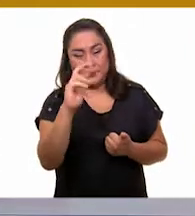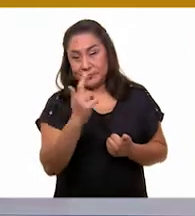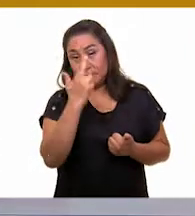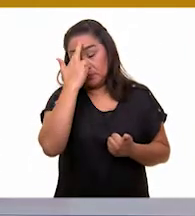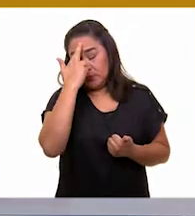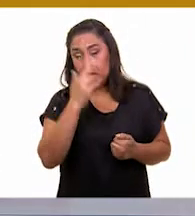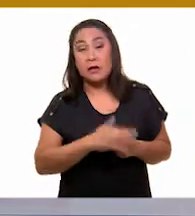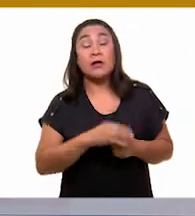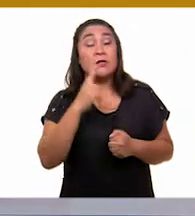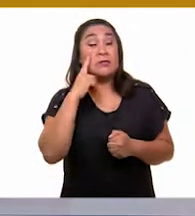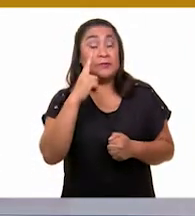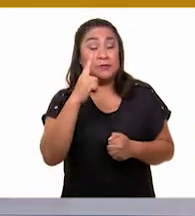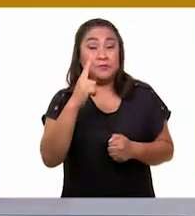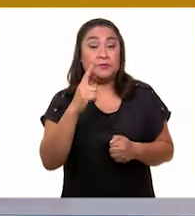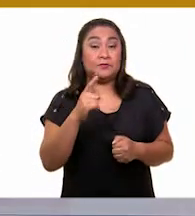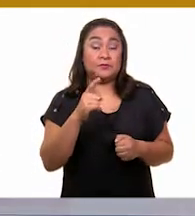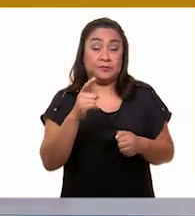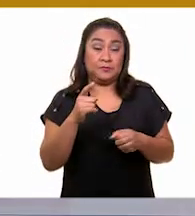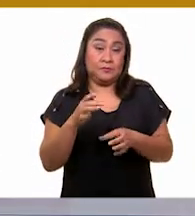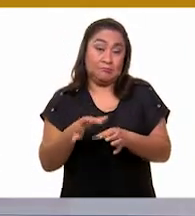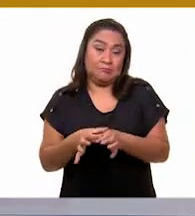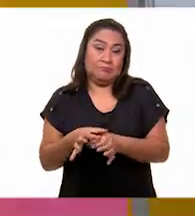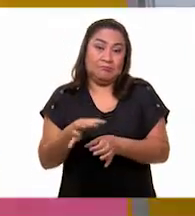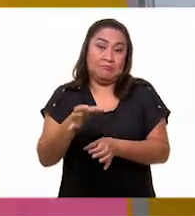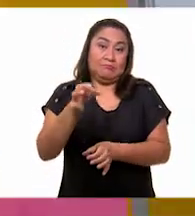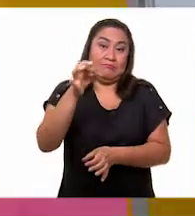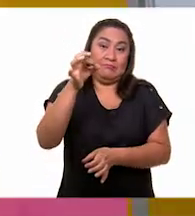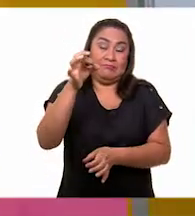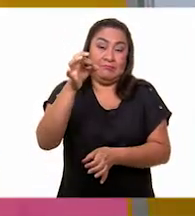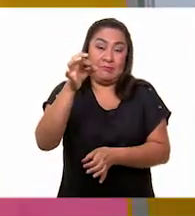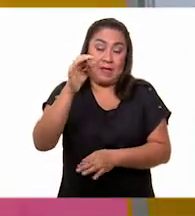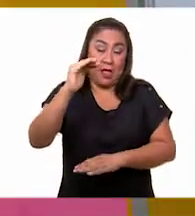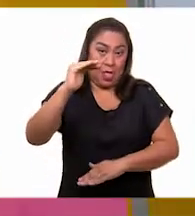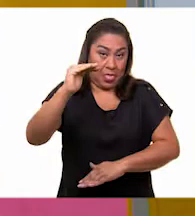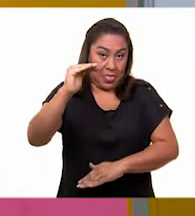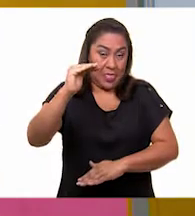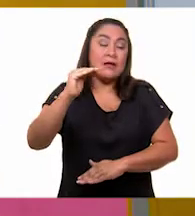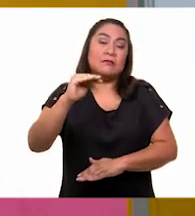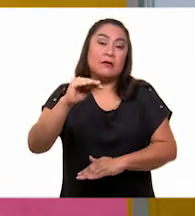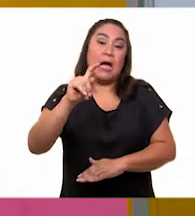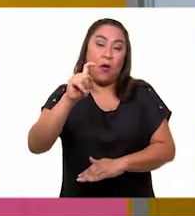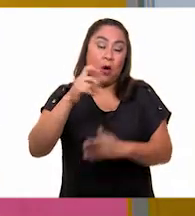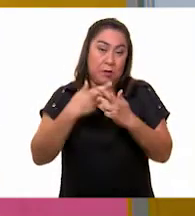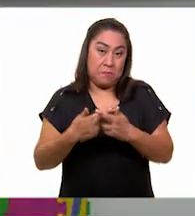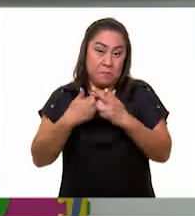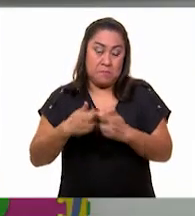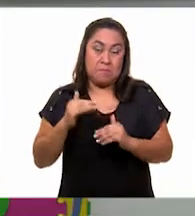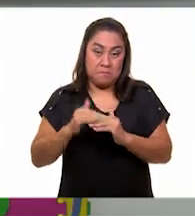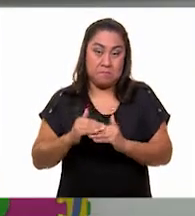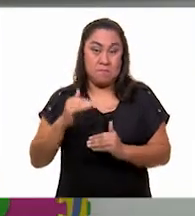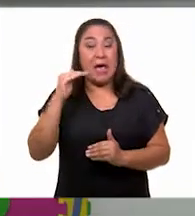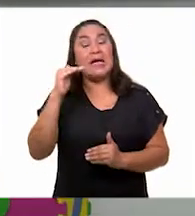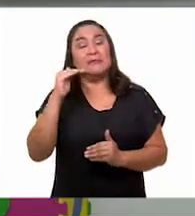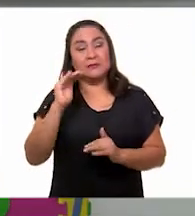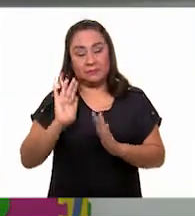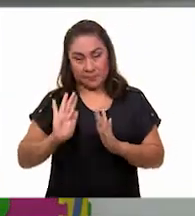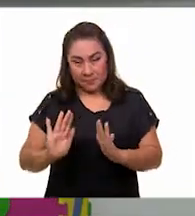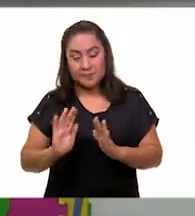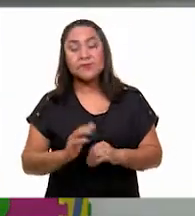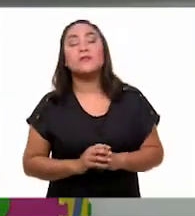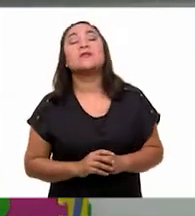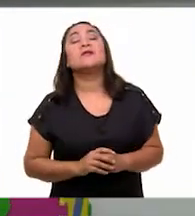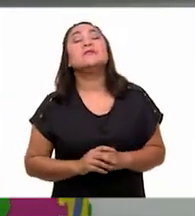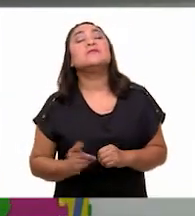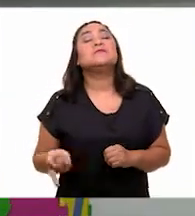A la botella a la que le cabe un poco más de líquido es a la botella alta, ¿verdad? Exacto.